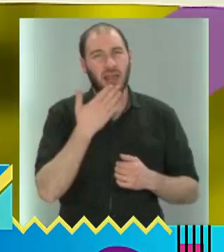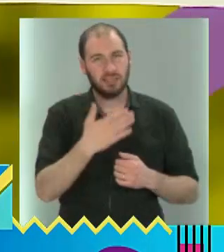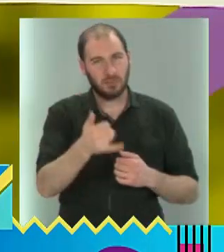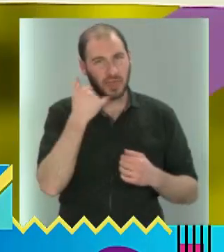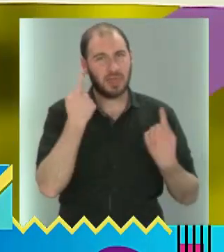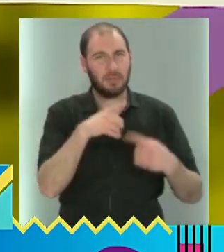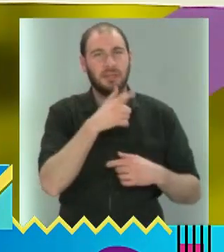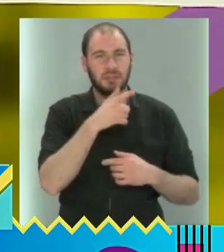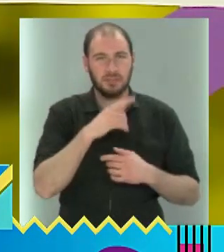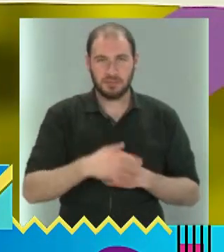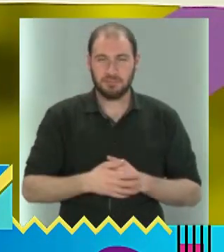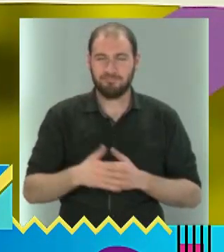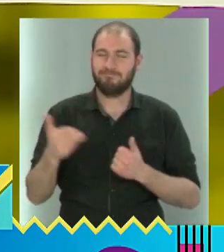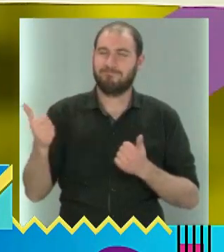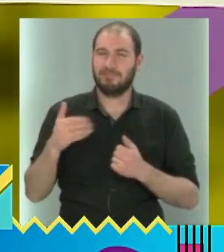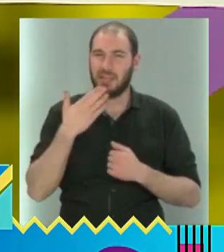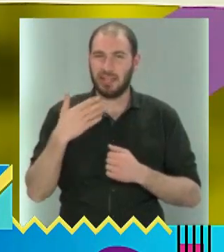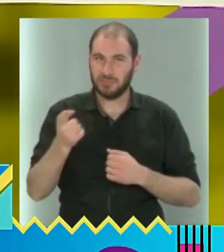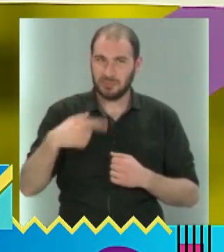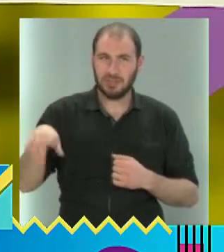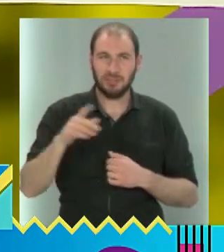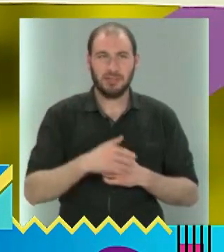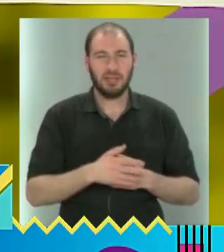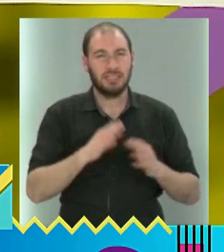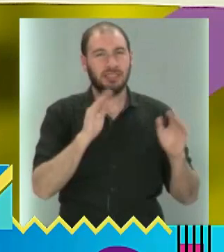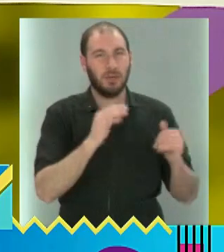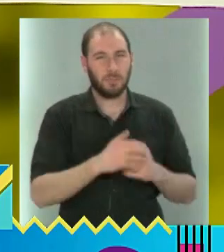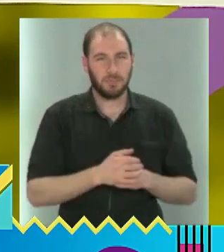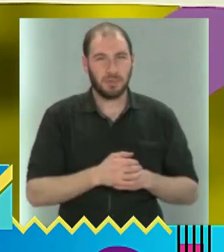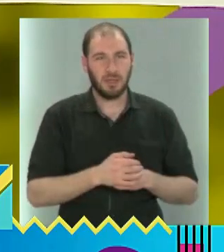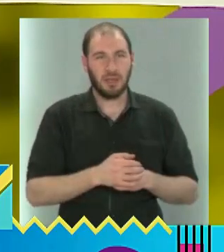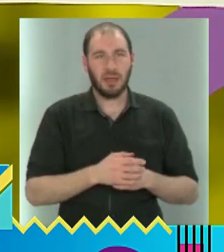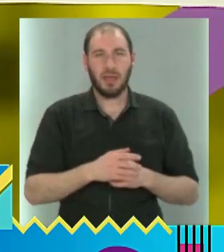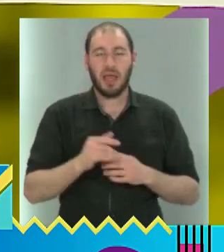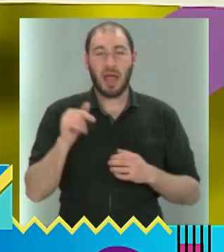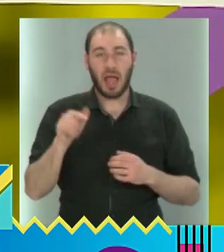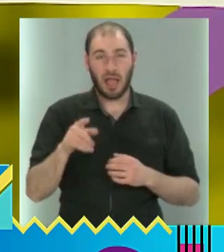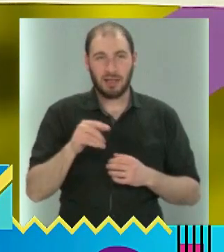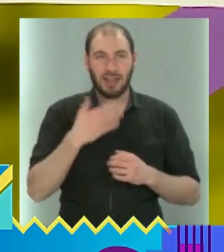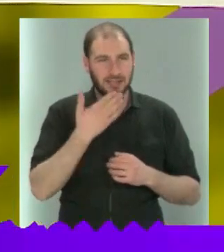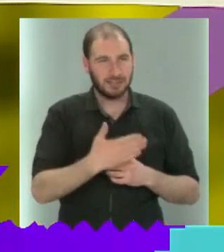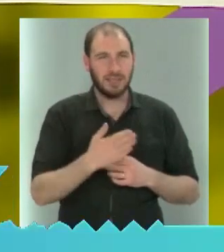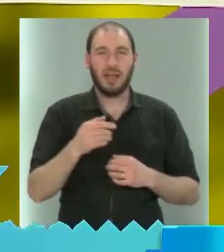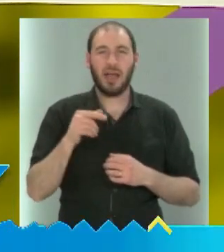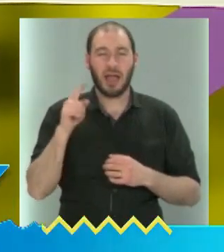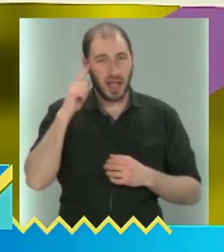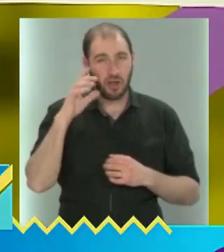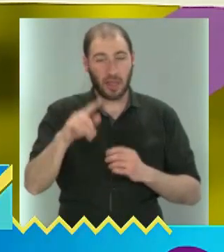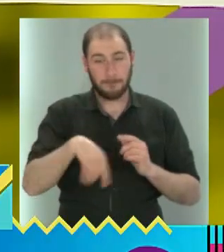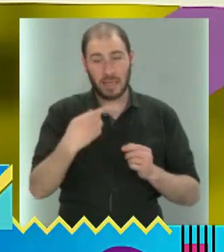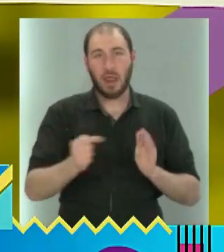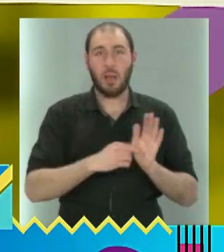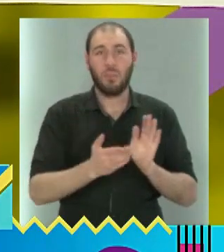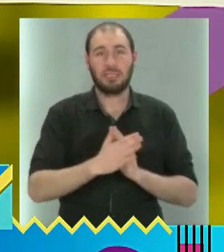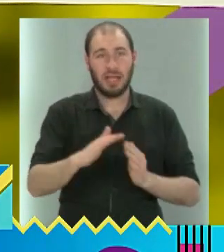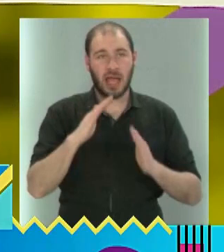con Distintos Parecidos. Bueno, muchas gracias a ustedes. Hasta luego. Bueno, hasta recordamos. Luego. Gracias. Recordamos entonces, mañana Expo de